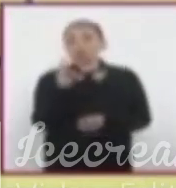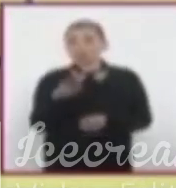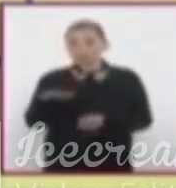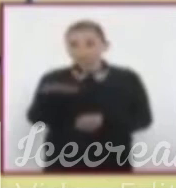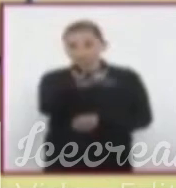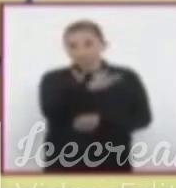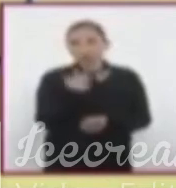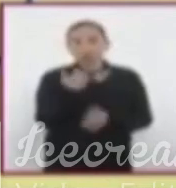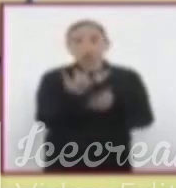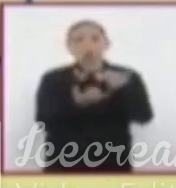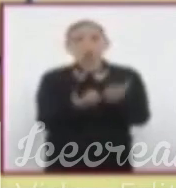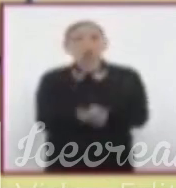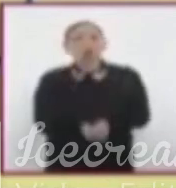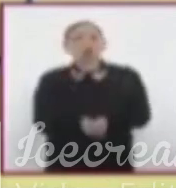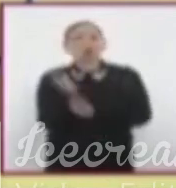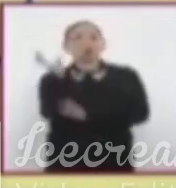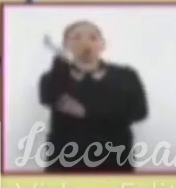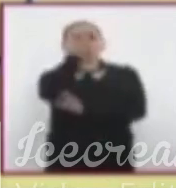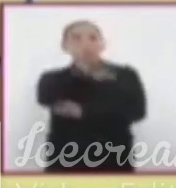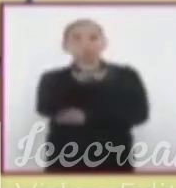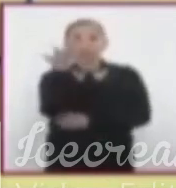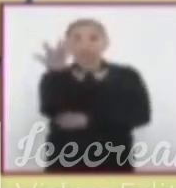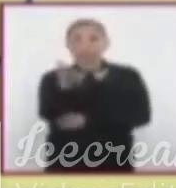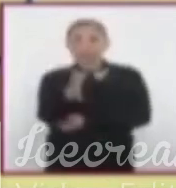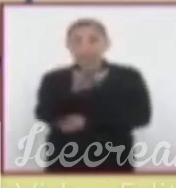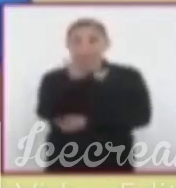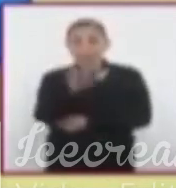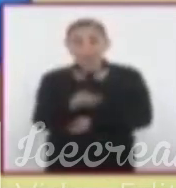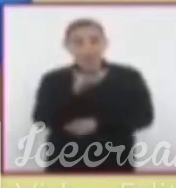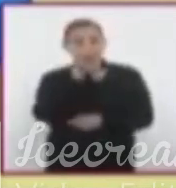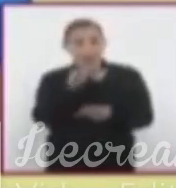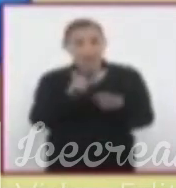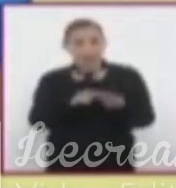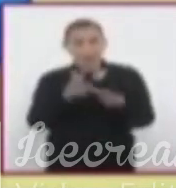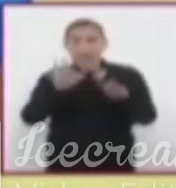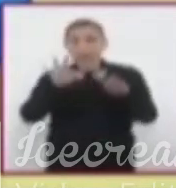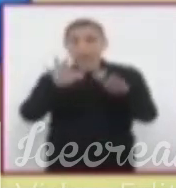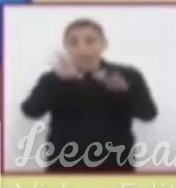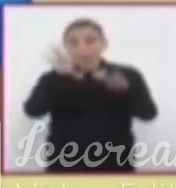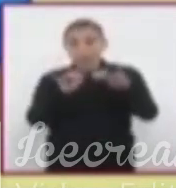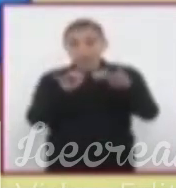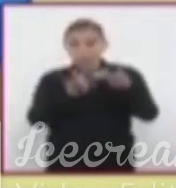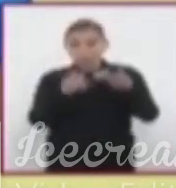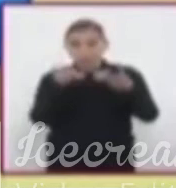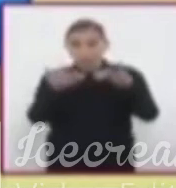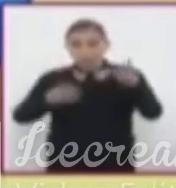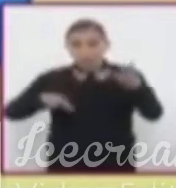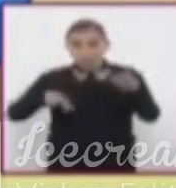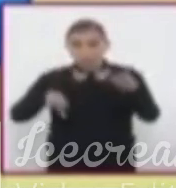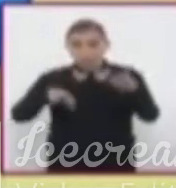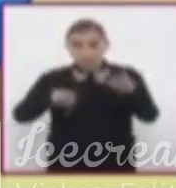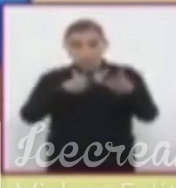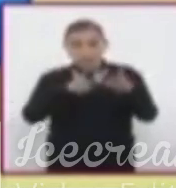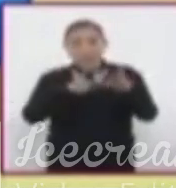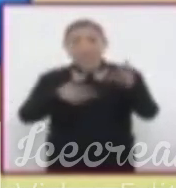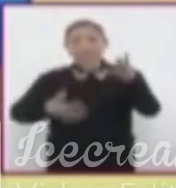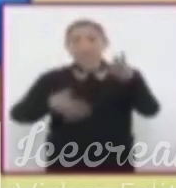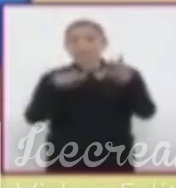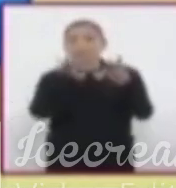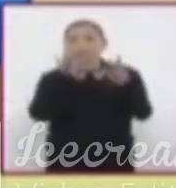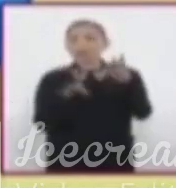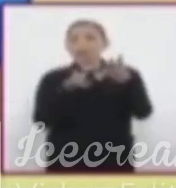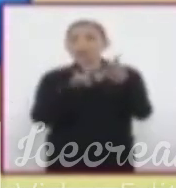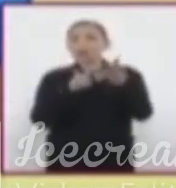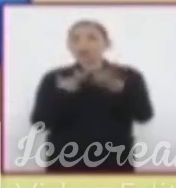25% juegan básquetbol, el 10% nadan, el 50% juegan fútbol y el